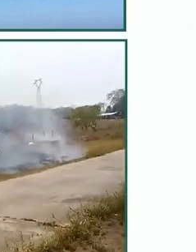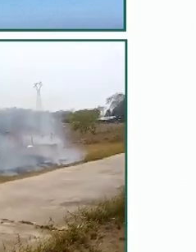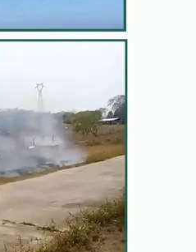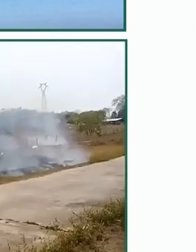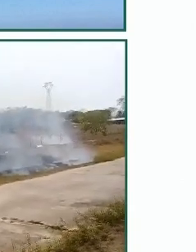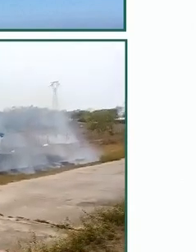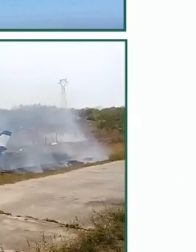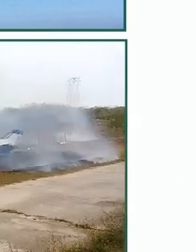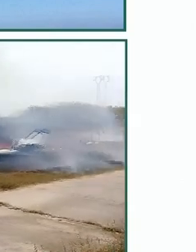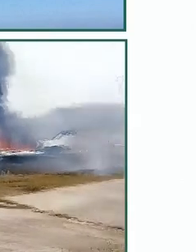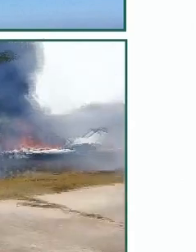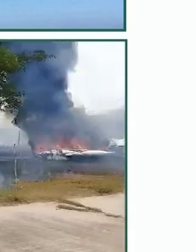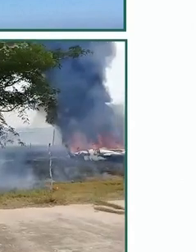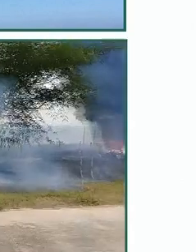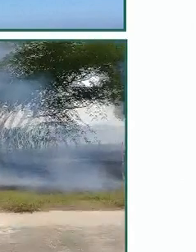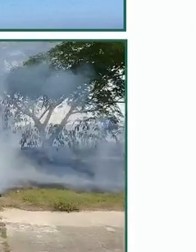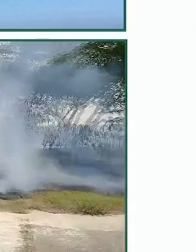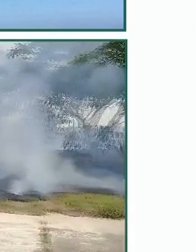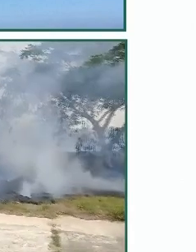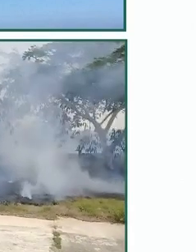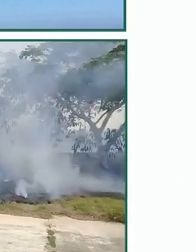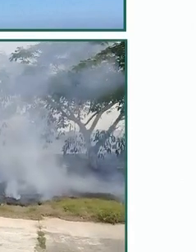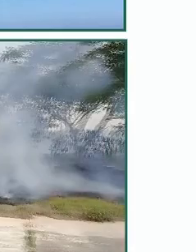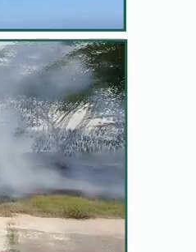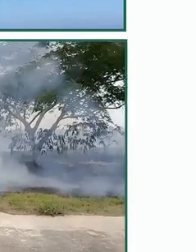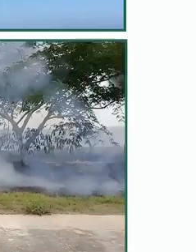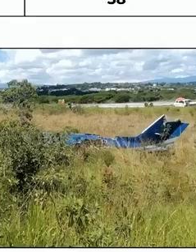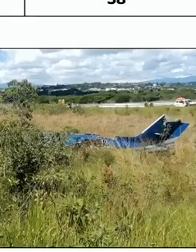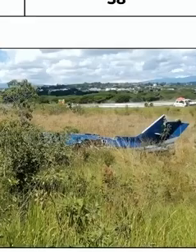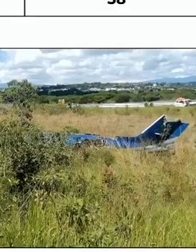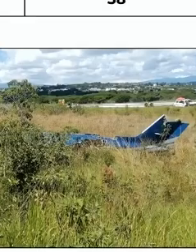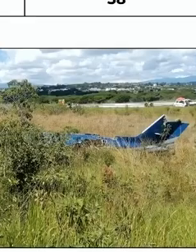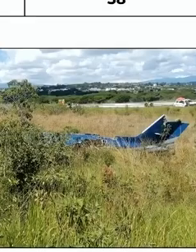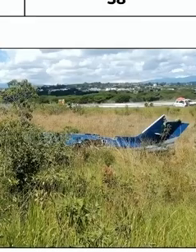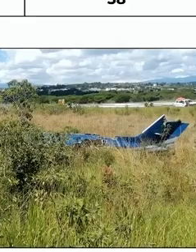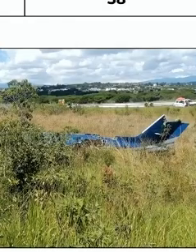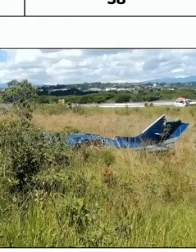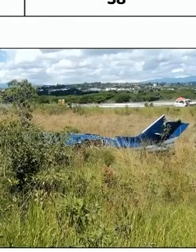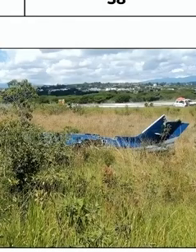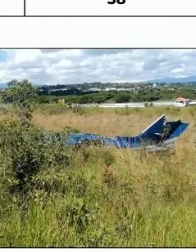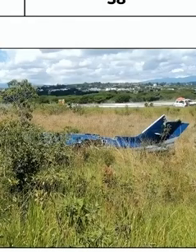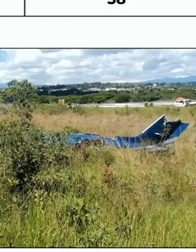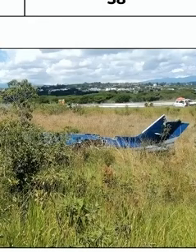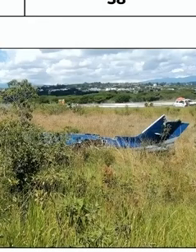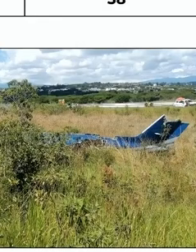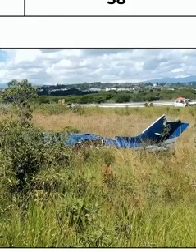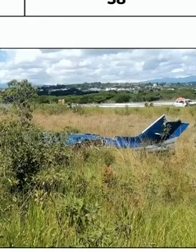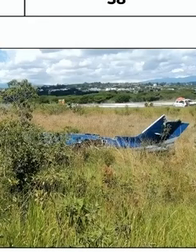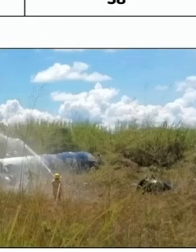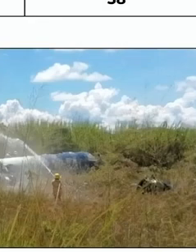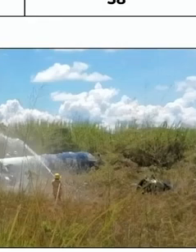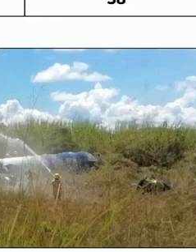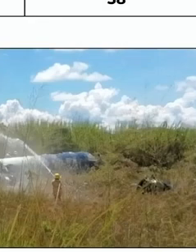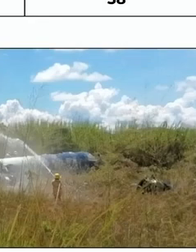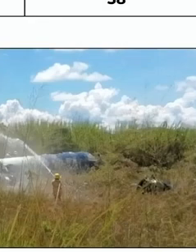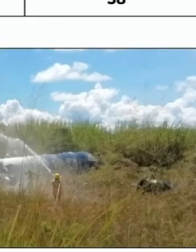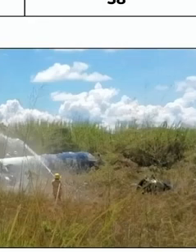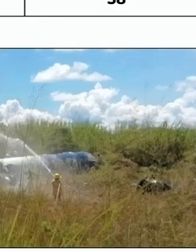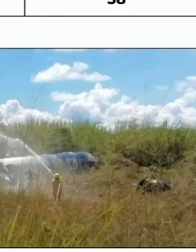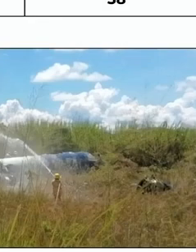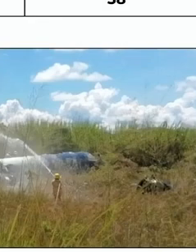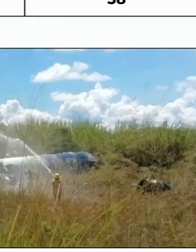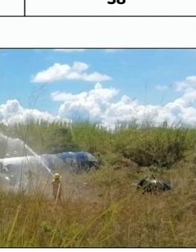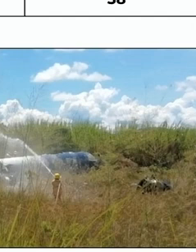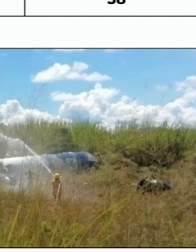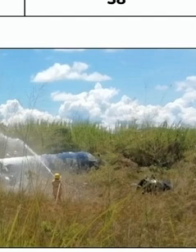luego una aeronave detenida. En lo que se refiere a búsqueda y rescate, aquí en el estado se cuentan con dos estaciones navales